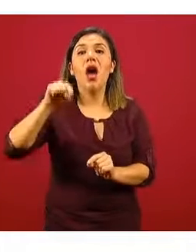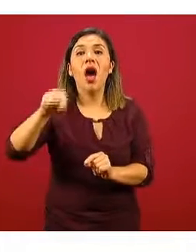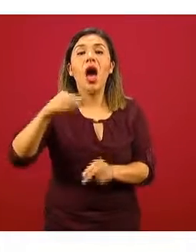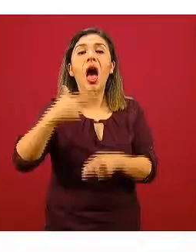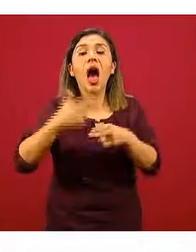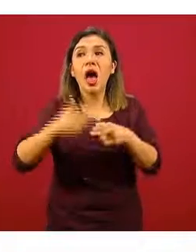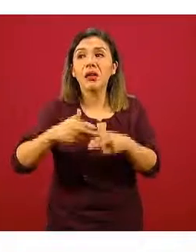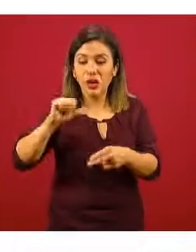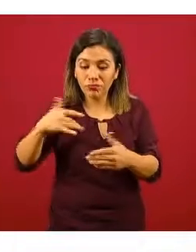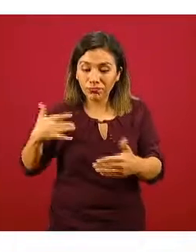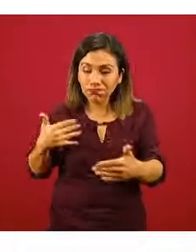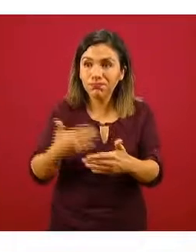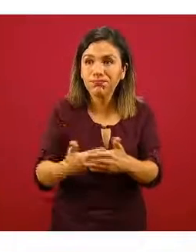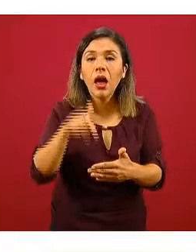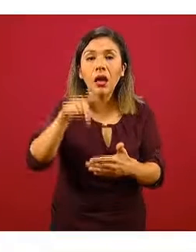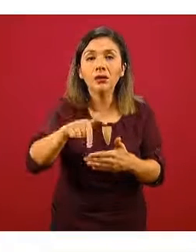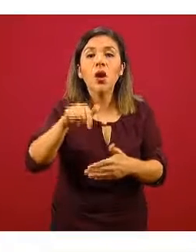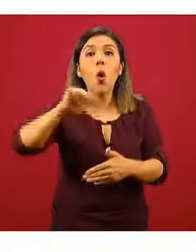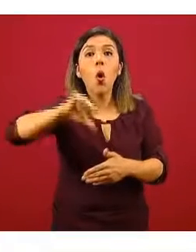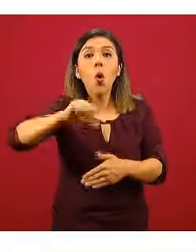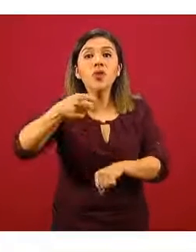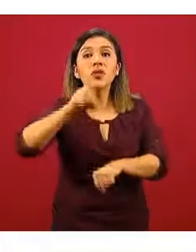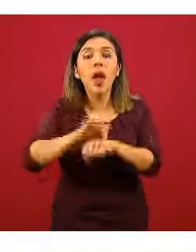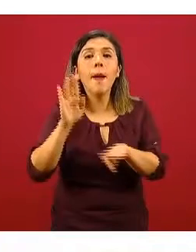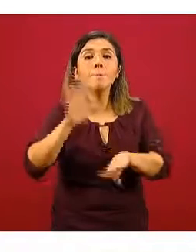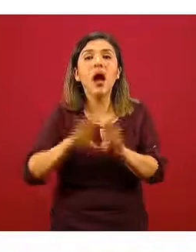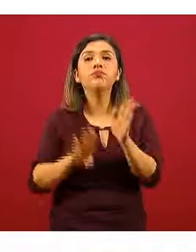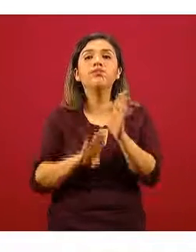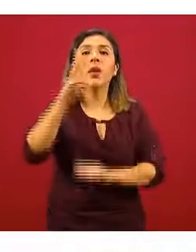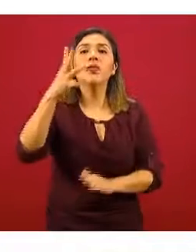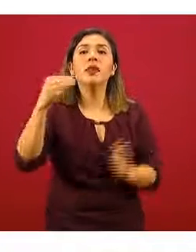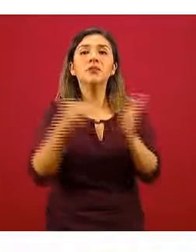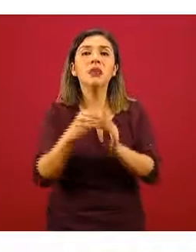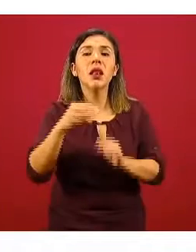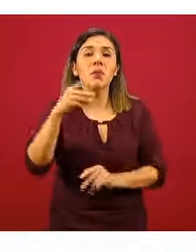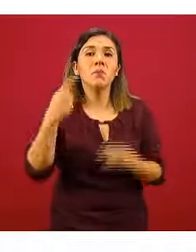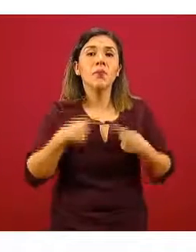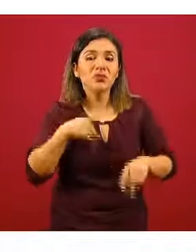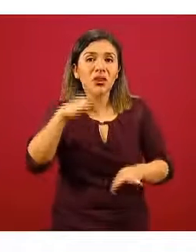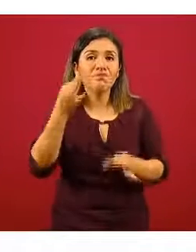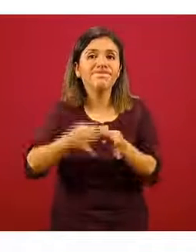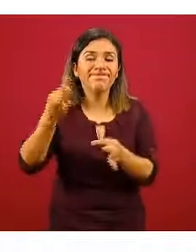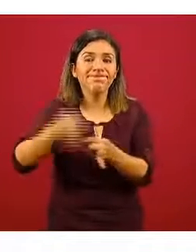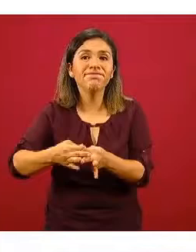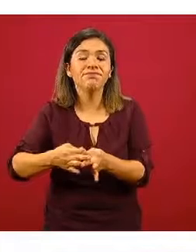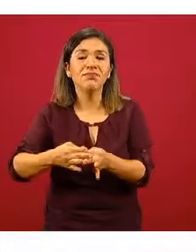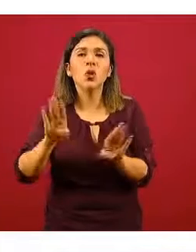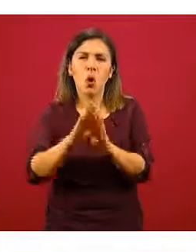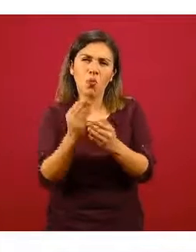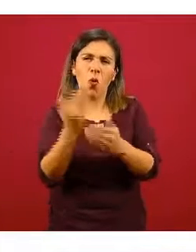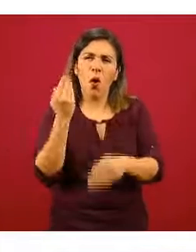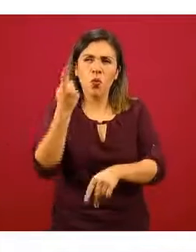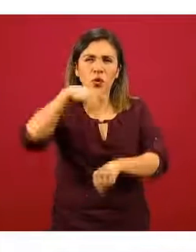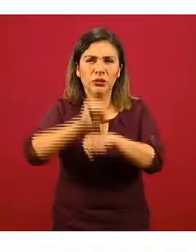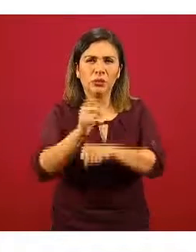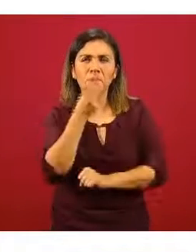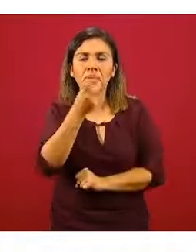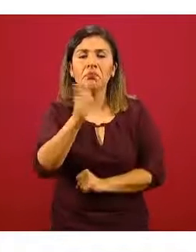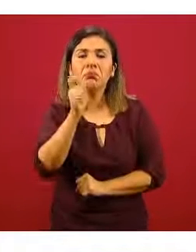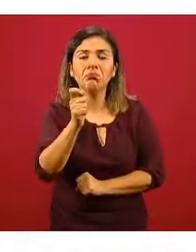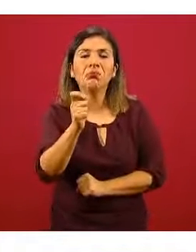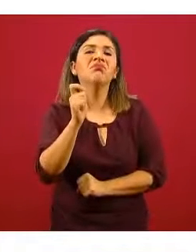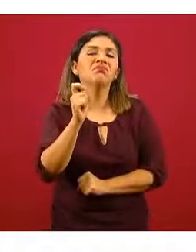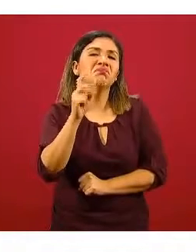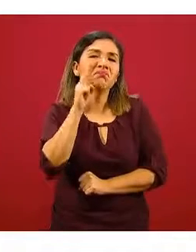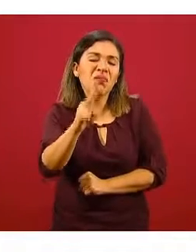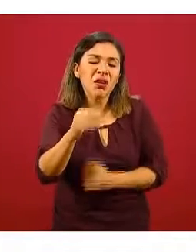hasta el momento. El día de hoy superamos los 3.000 casos confirmados y como ya lo veníamos diciendo en la semana, es algo que se está